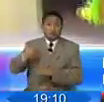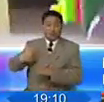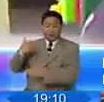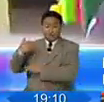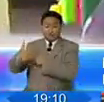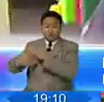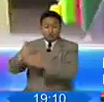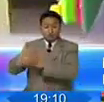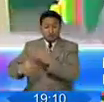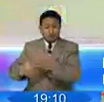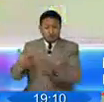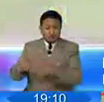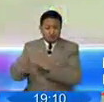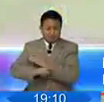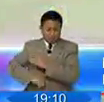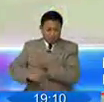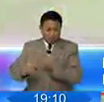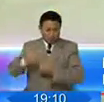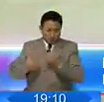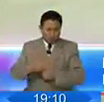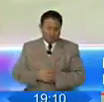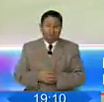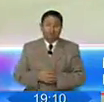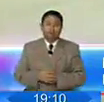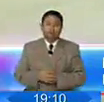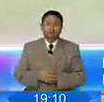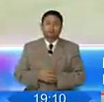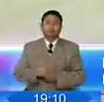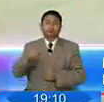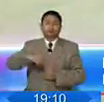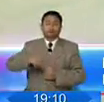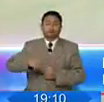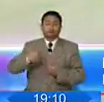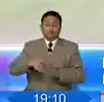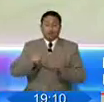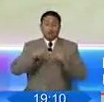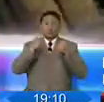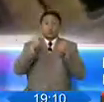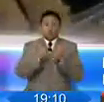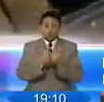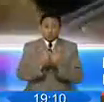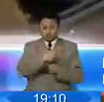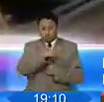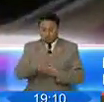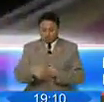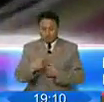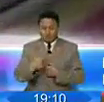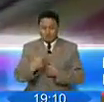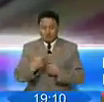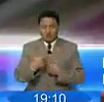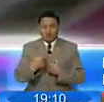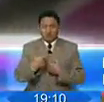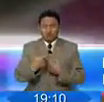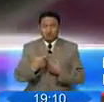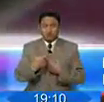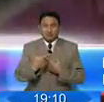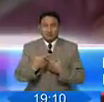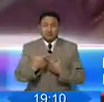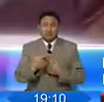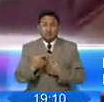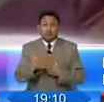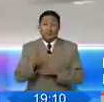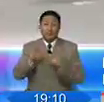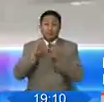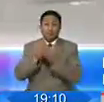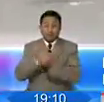anárquico social como la delincuencia. Agrega por ello que mientras existan bandas que pretendan capitalizar las carencias afectivas